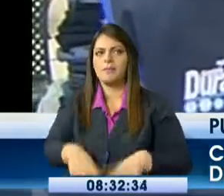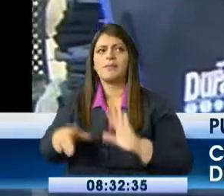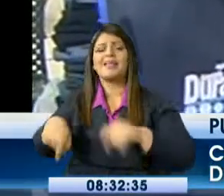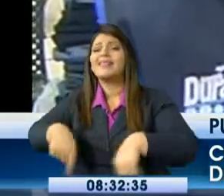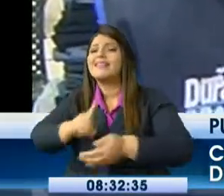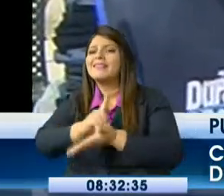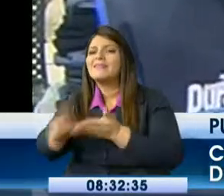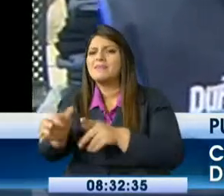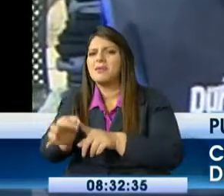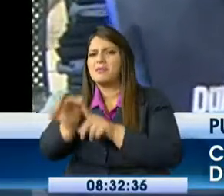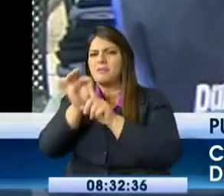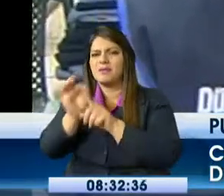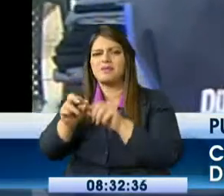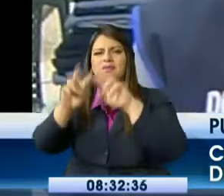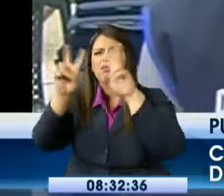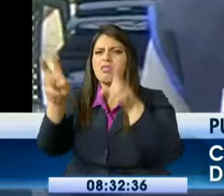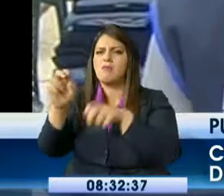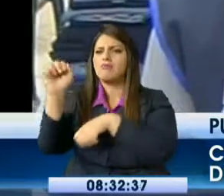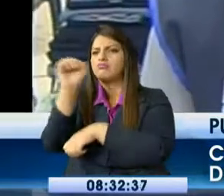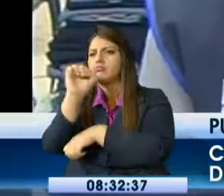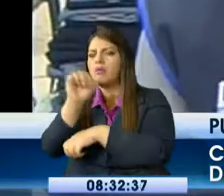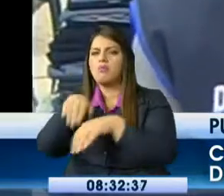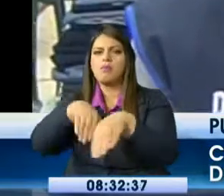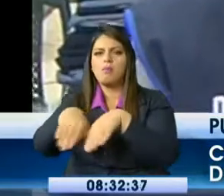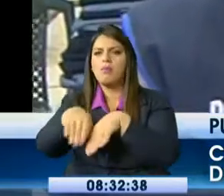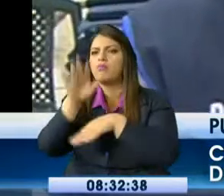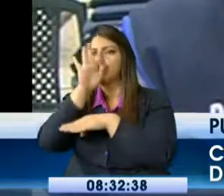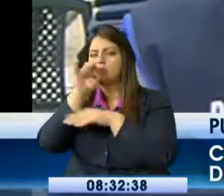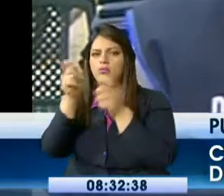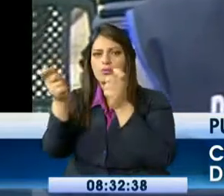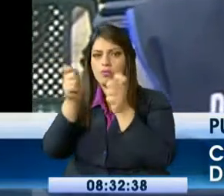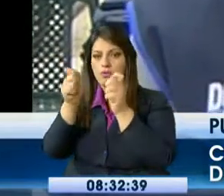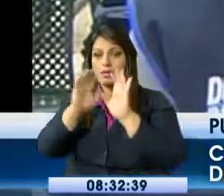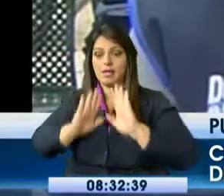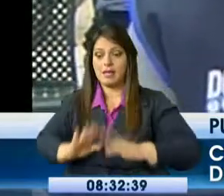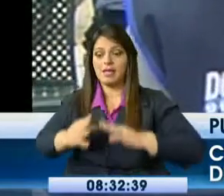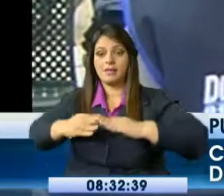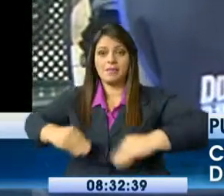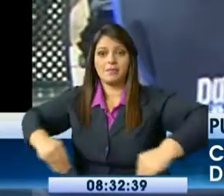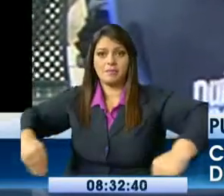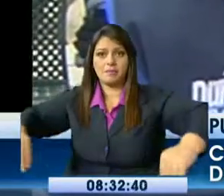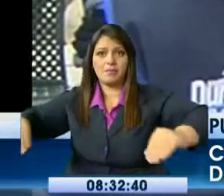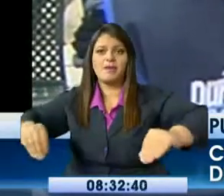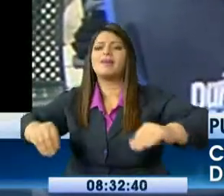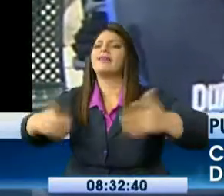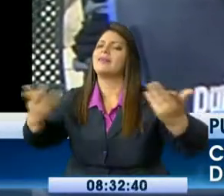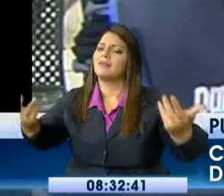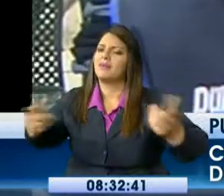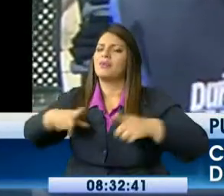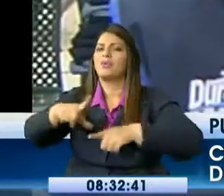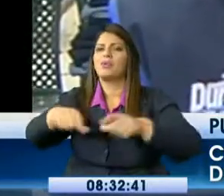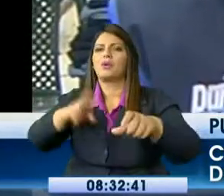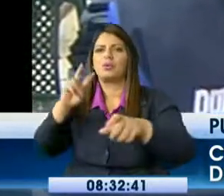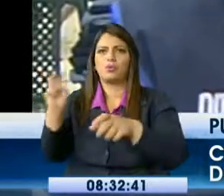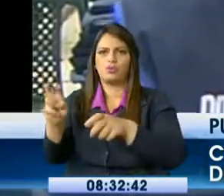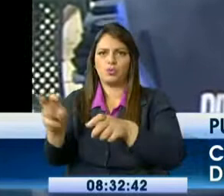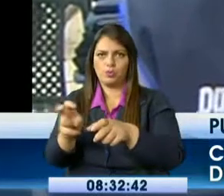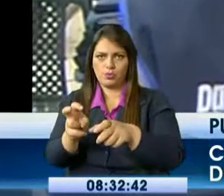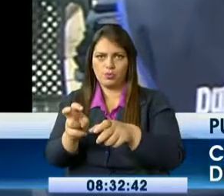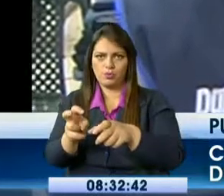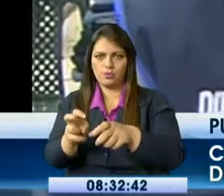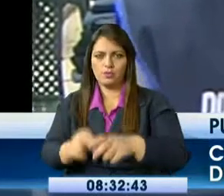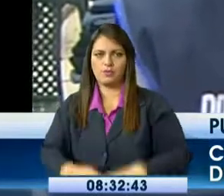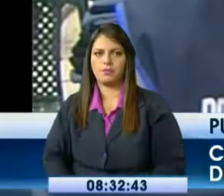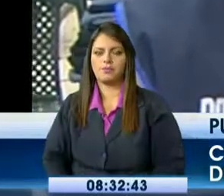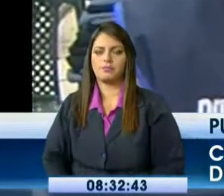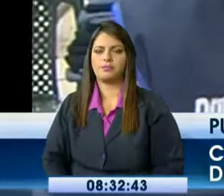el sector turístico, ¿no? Entonces, los planes de ordenamiento territorial establecen que el sector comercial... ¿Cuál es ese? El sector comercial